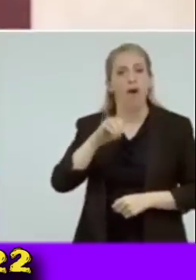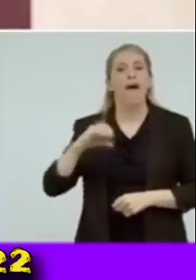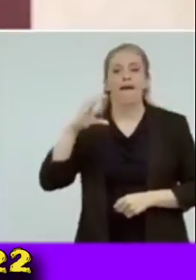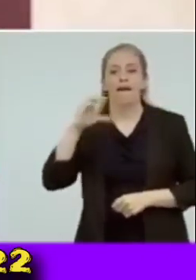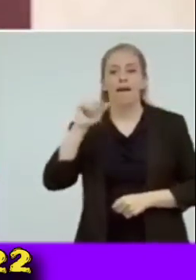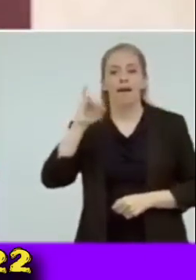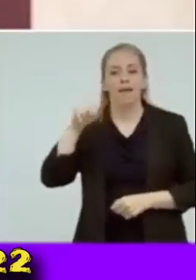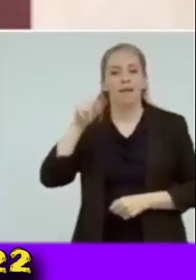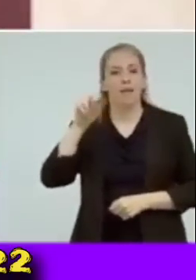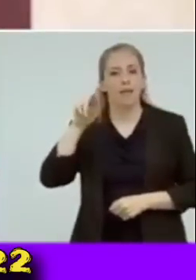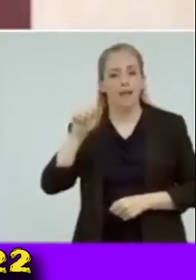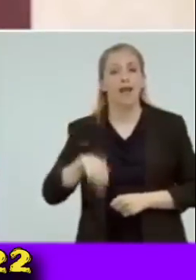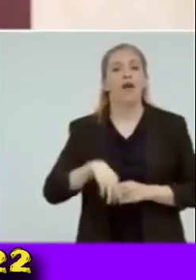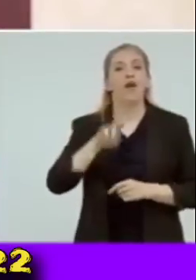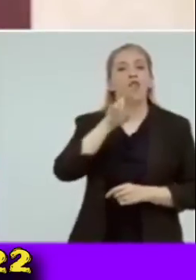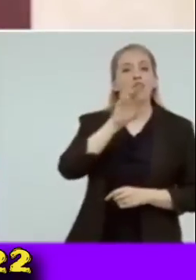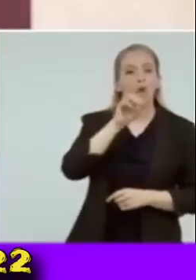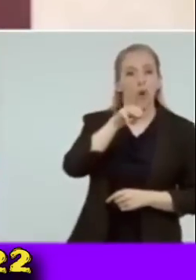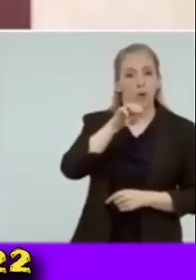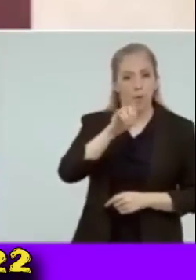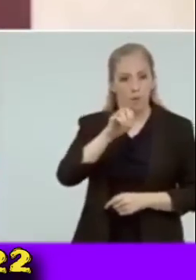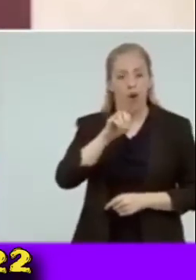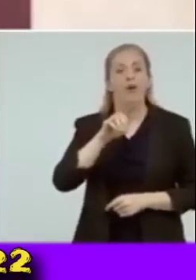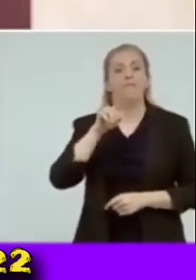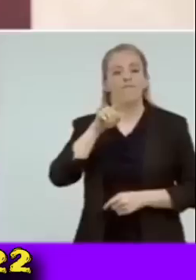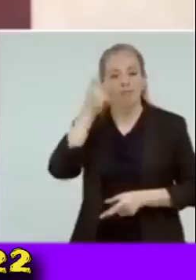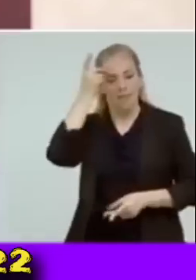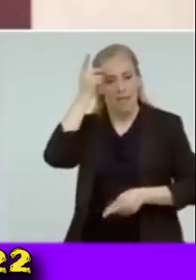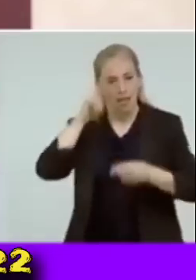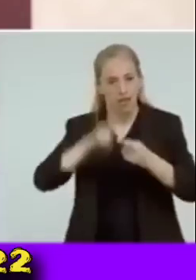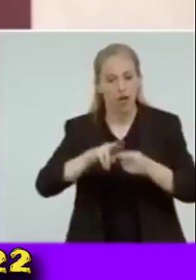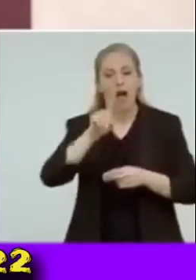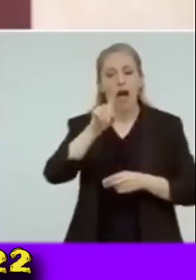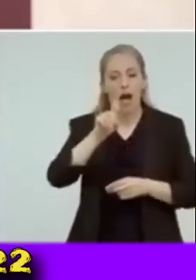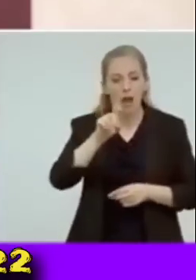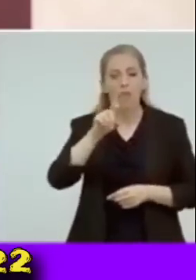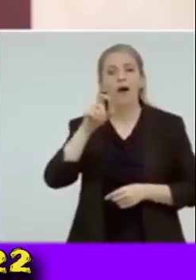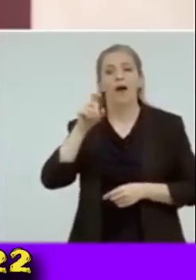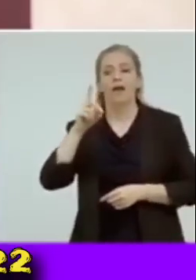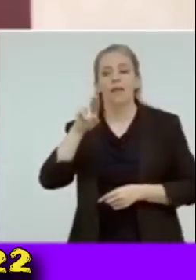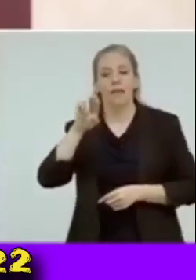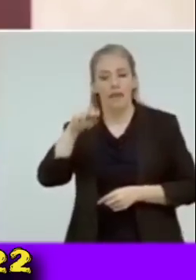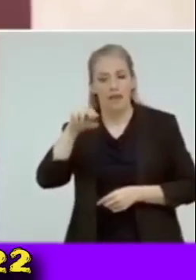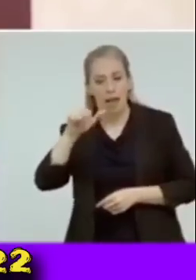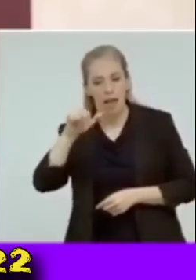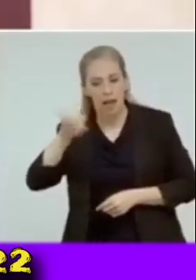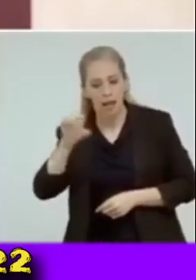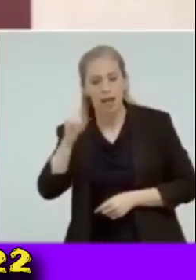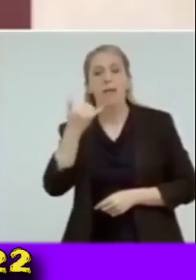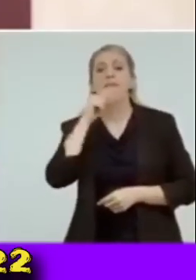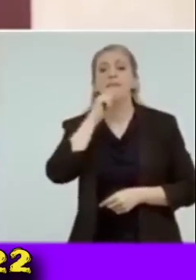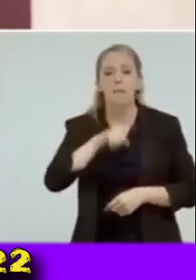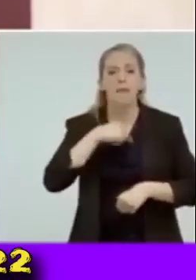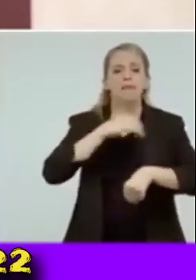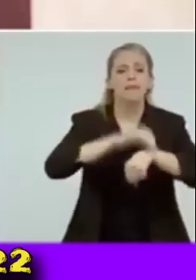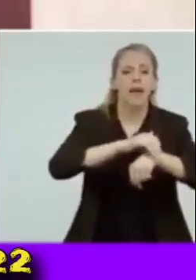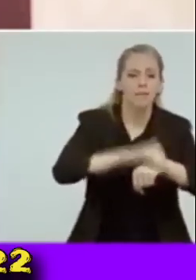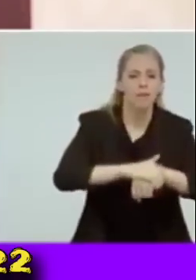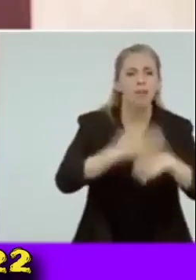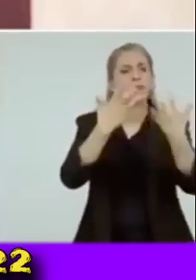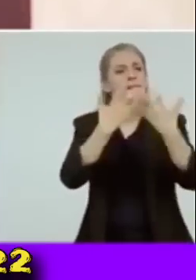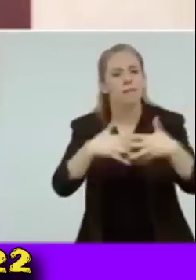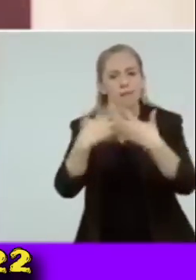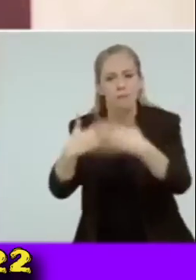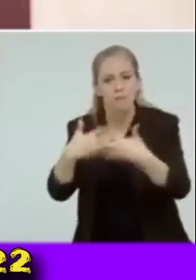barbero un político aliado de lópez obrador un político sumiso ante lópez obrador y hoy ya es el